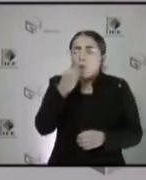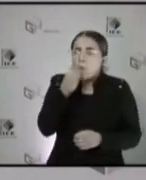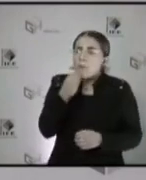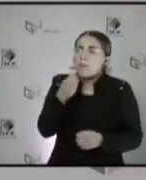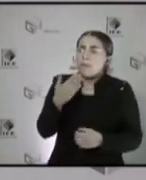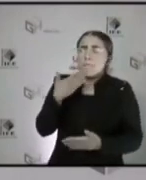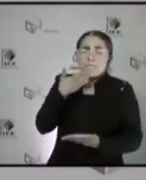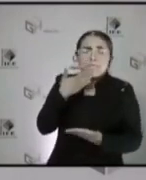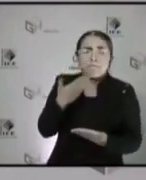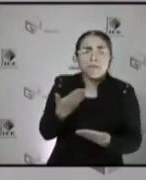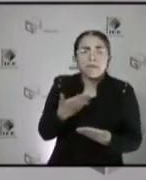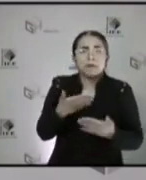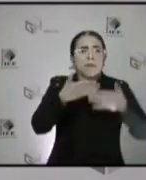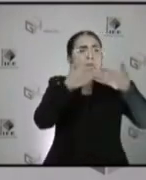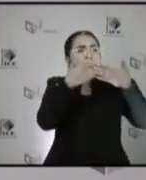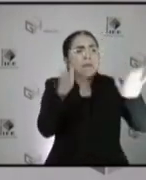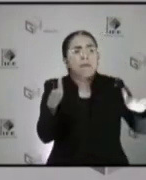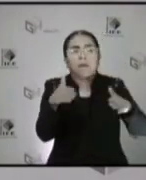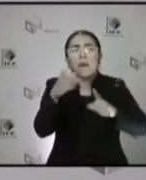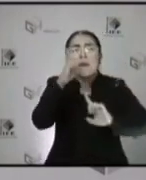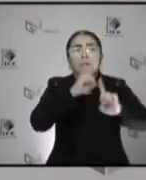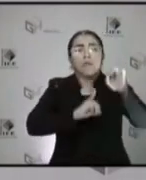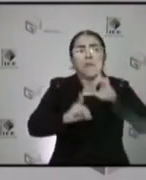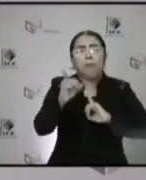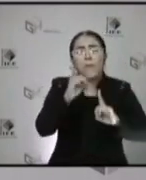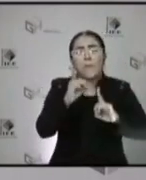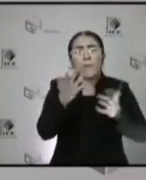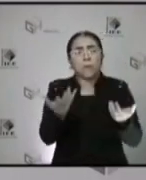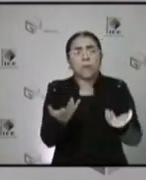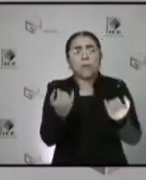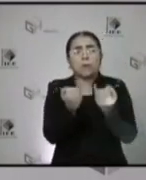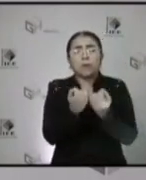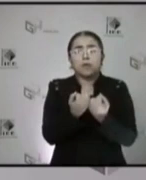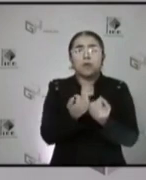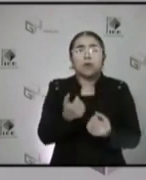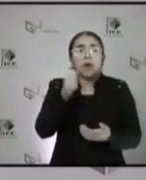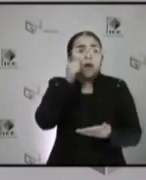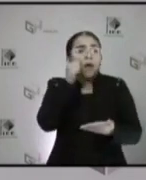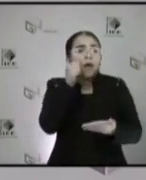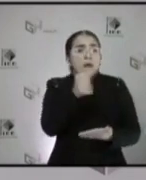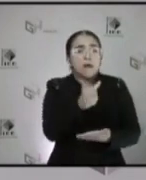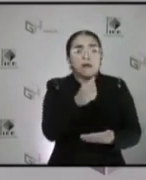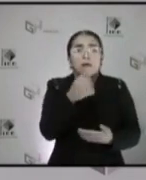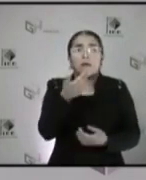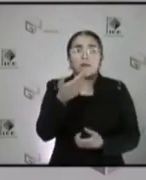haciendo más espacios deportivos. Vamos a tener farmacias y centros de diálisis en